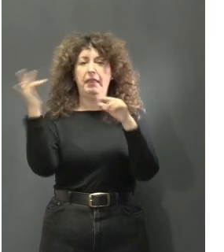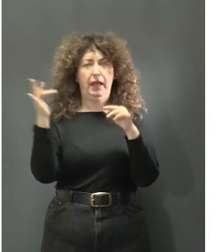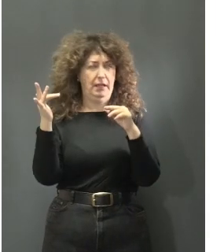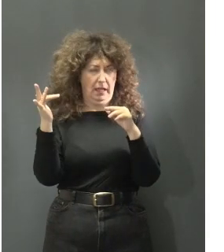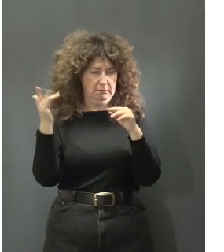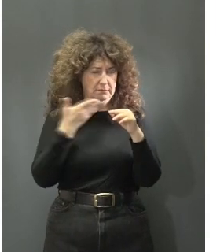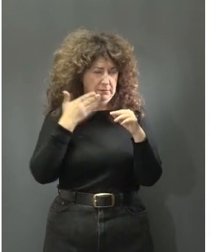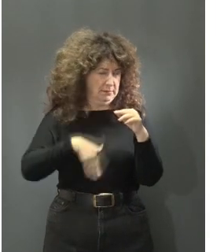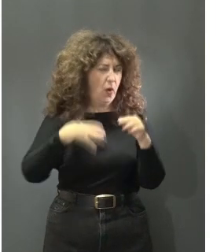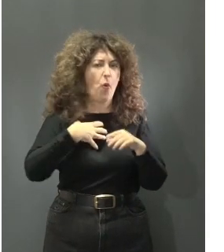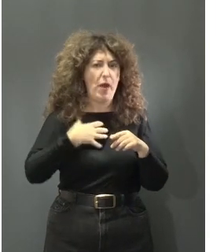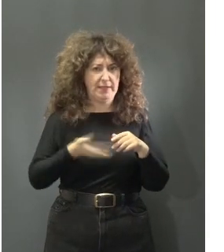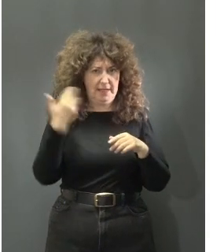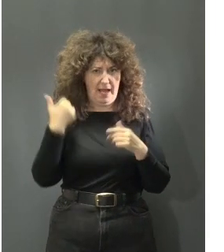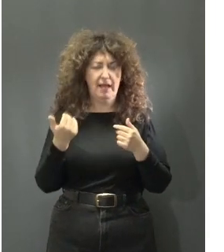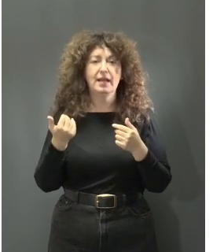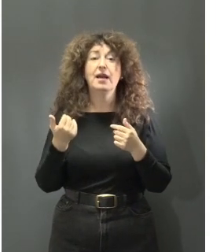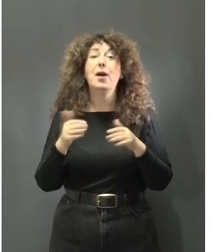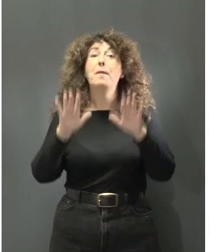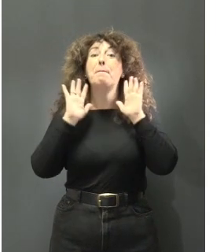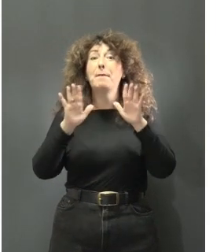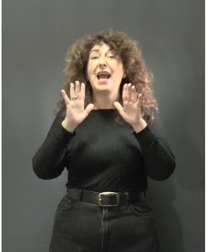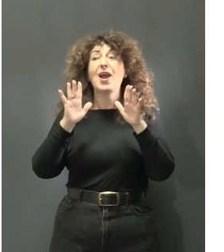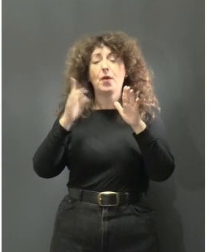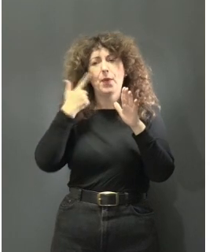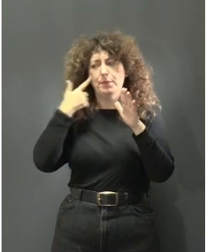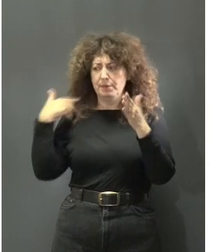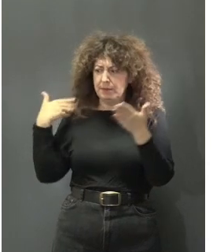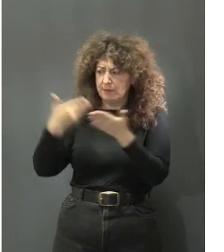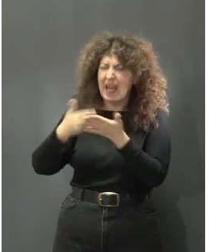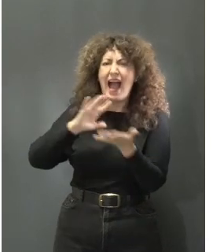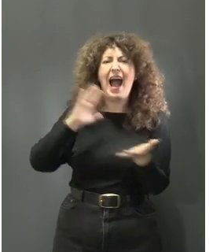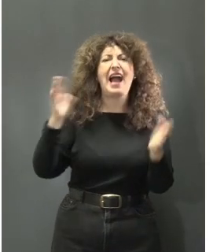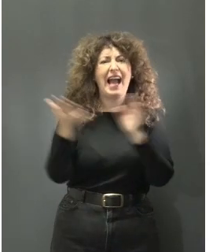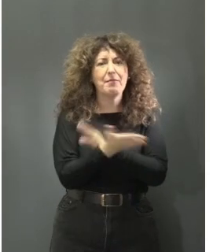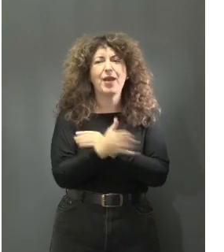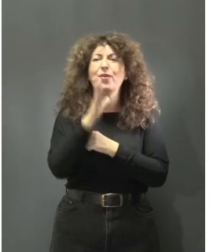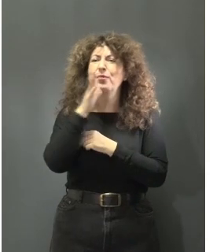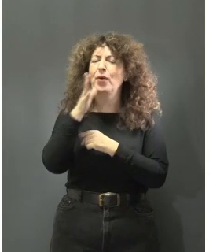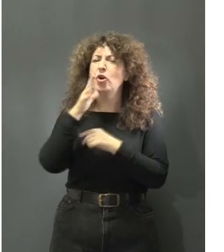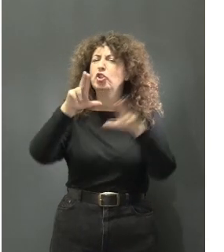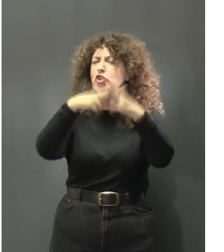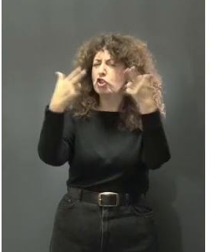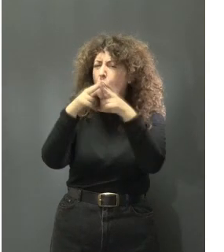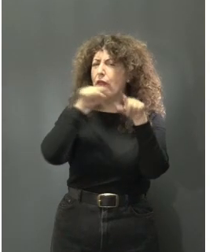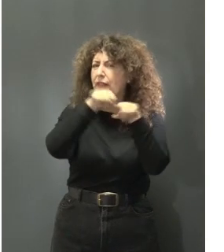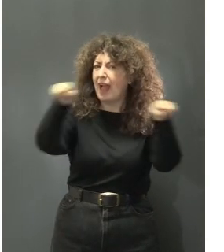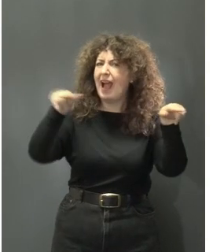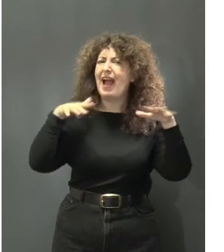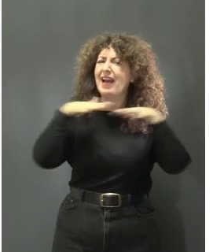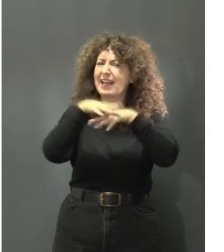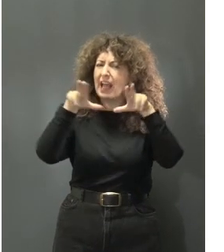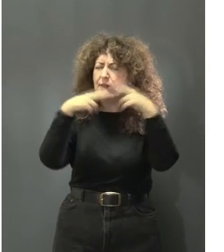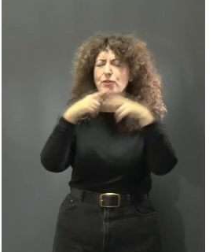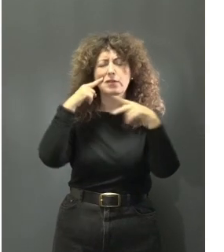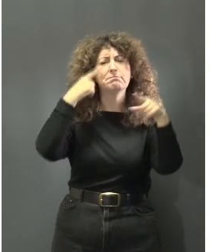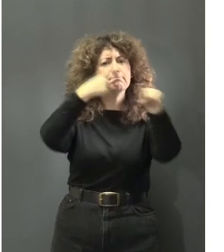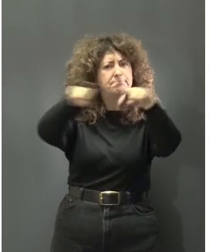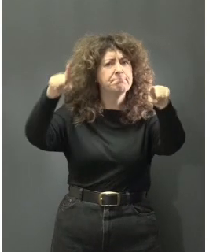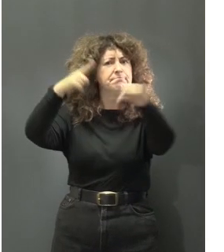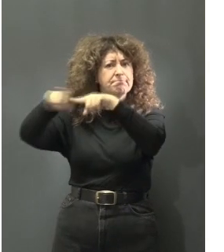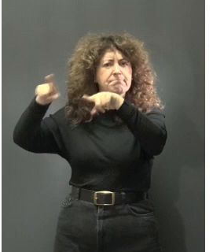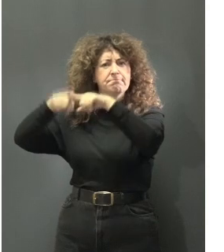más, evidentemente. Pero sí que ha cambiado porque yo veo esa diversidad en redes sociales y demás. No es solamente